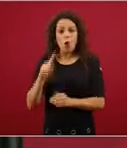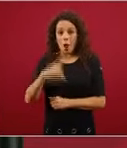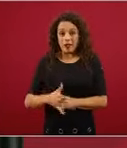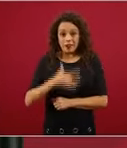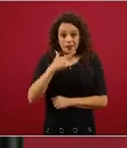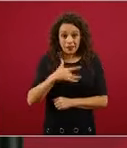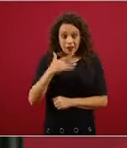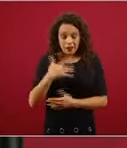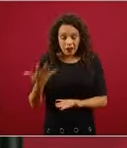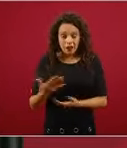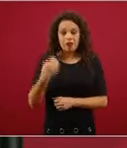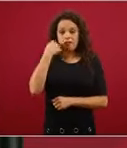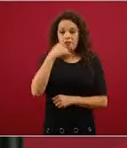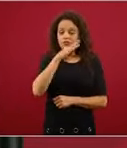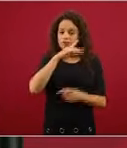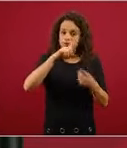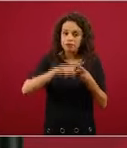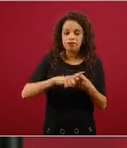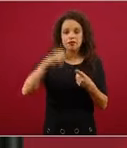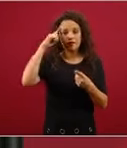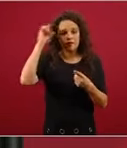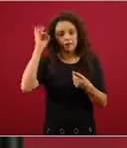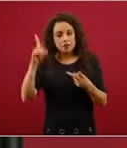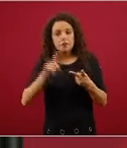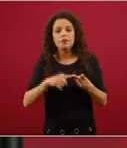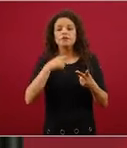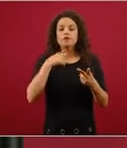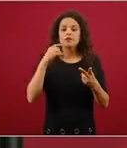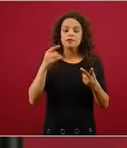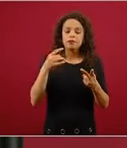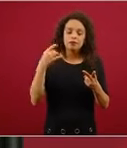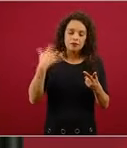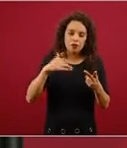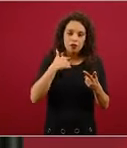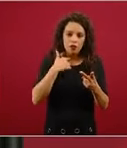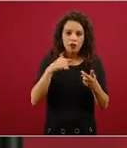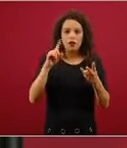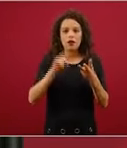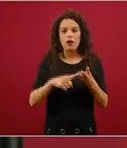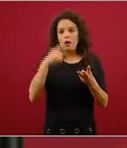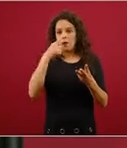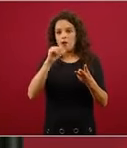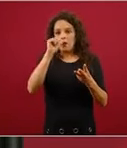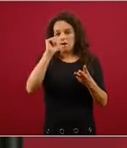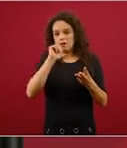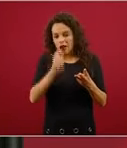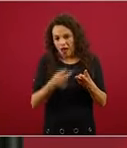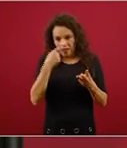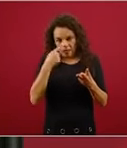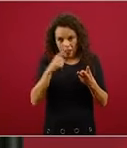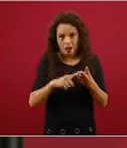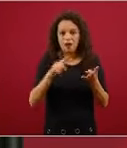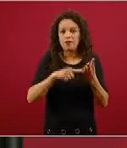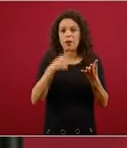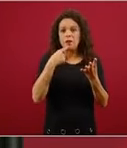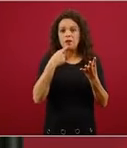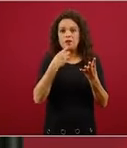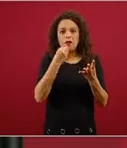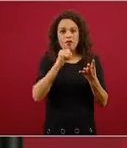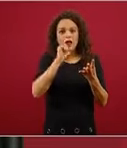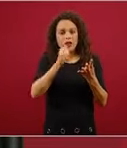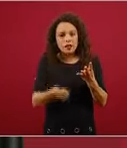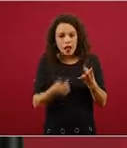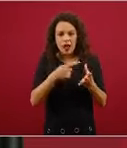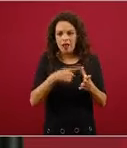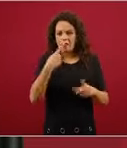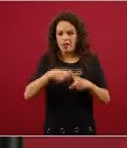de garganta, dolor de cabeza, malestar general, pérdida del olfato, pérdida del gusto, y además es una persona mayor de 60 años